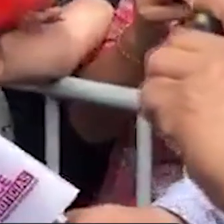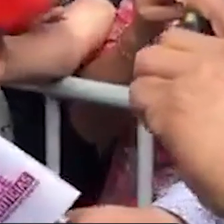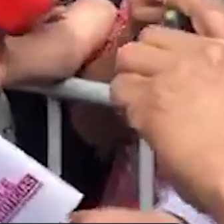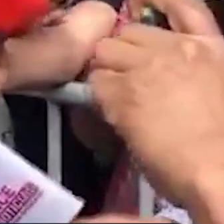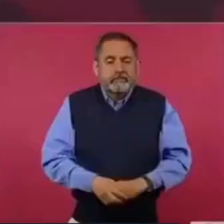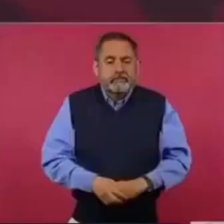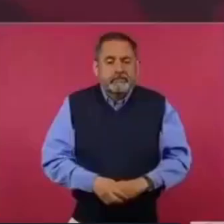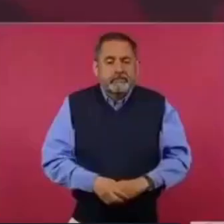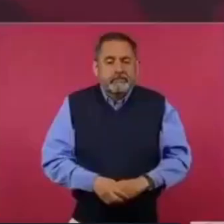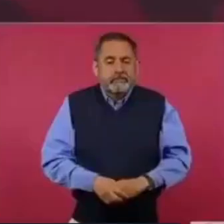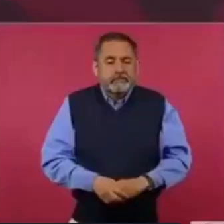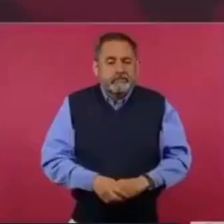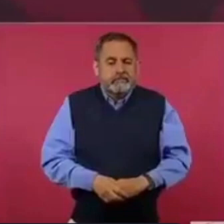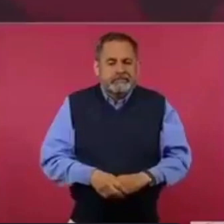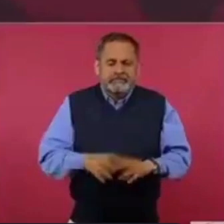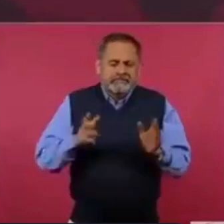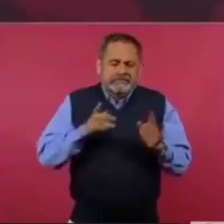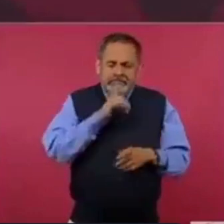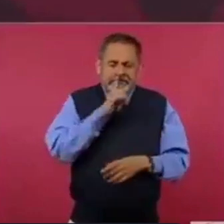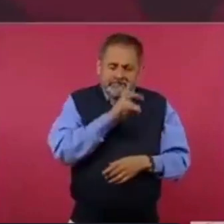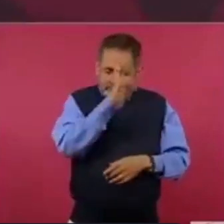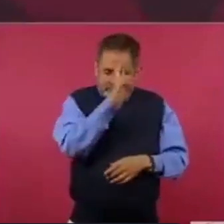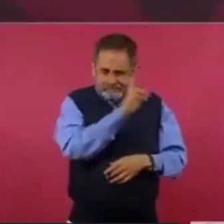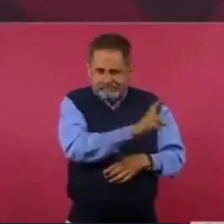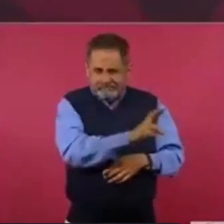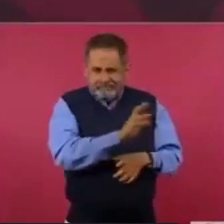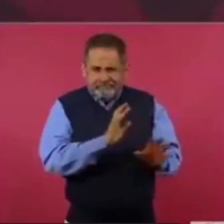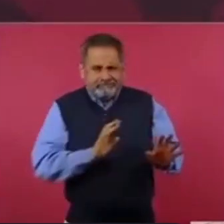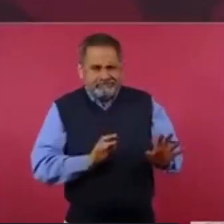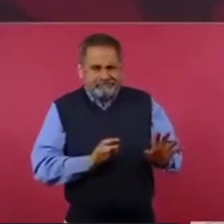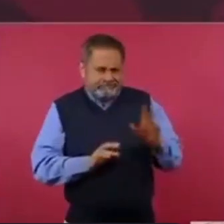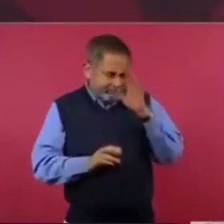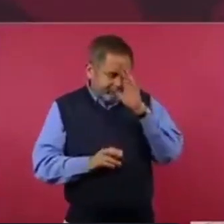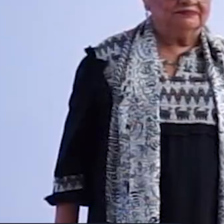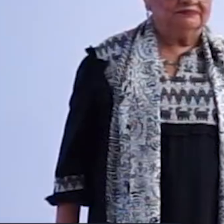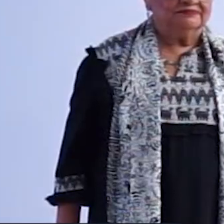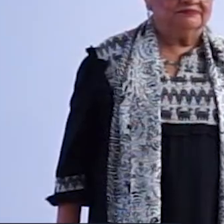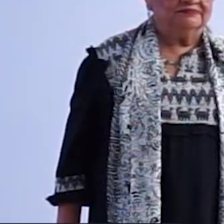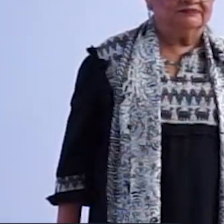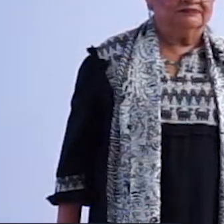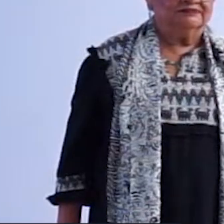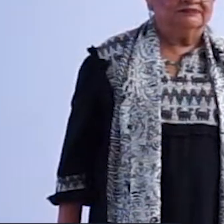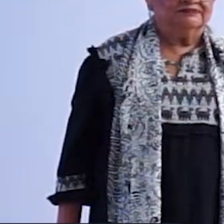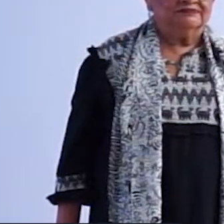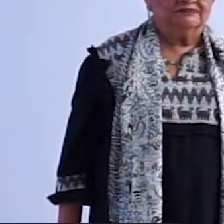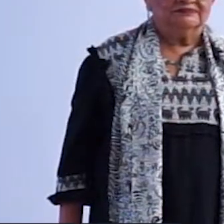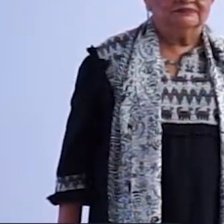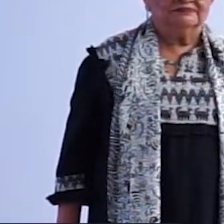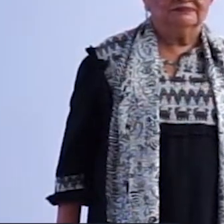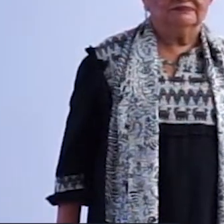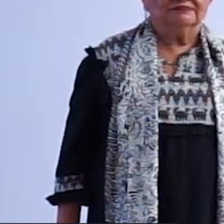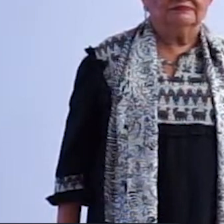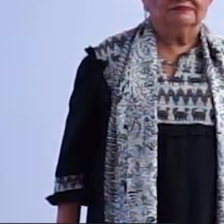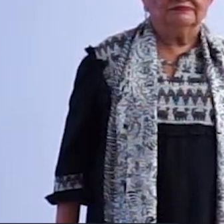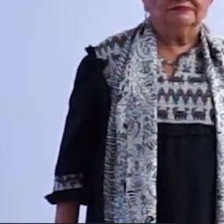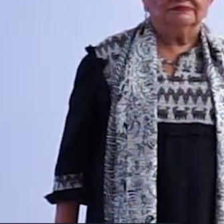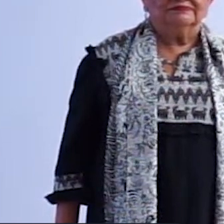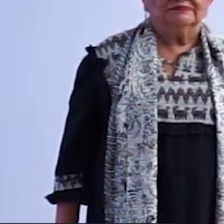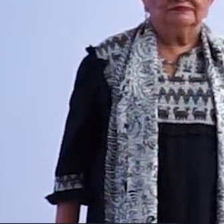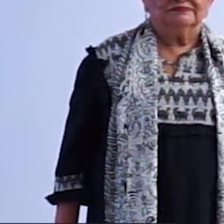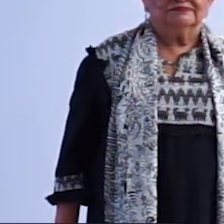Julio con el presidente Andrés Manuel López Obrador y Claudia shamon virtual presidenta electa en Palacio